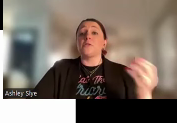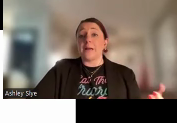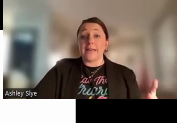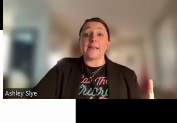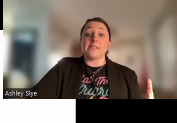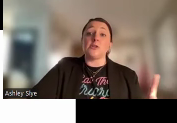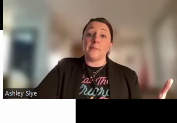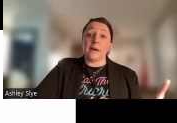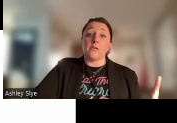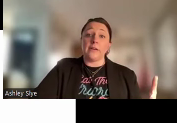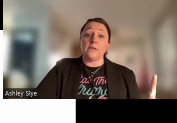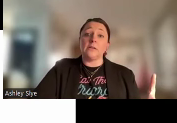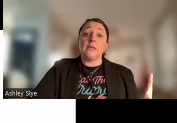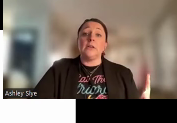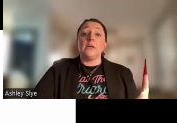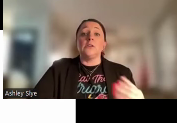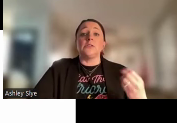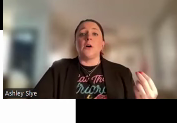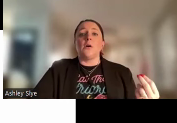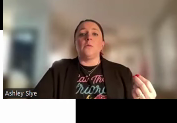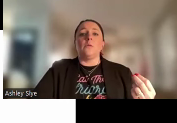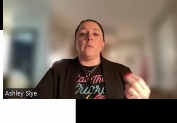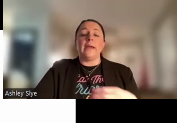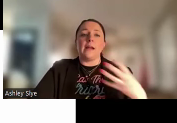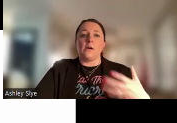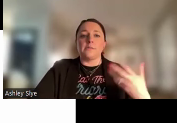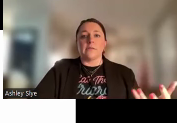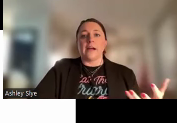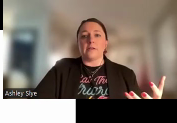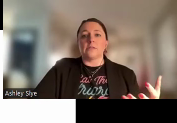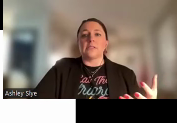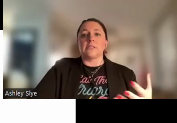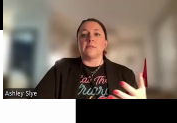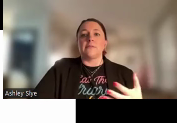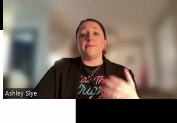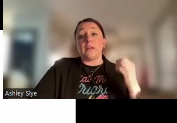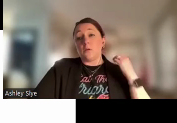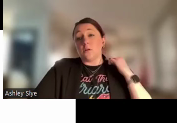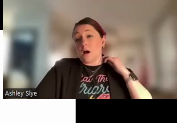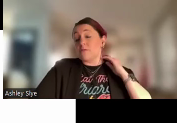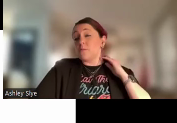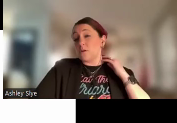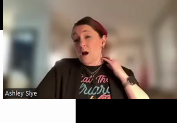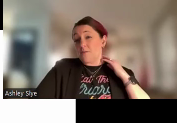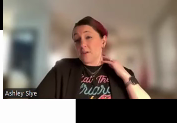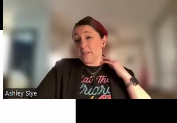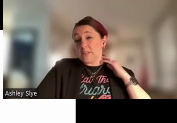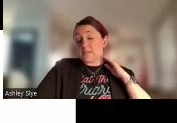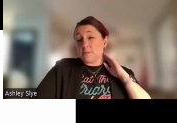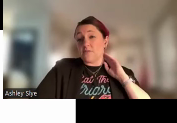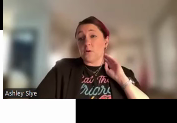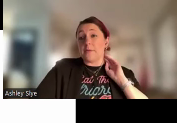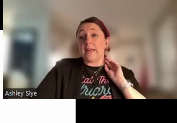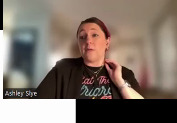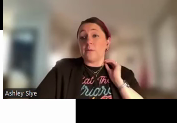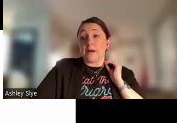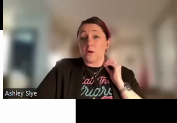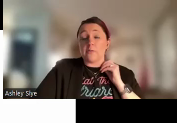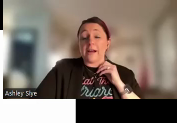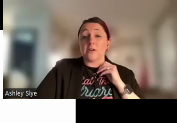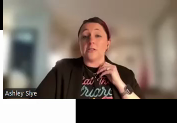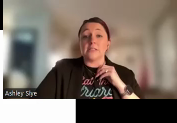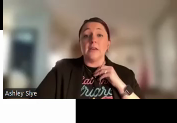y proveedores nocivos cuando existen los servicios contra violencia doméstica, sobre todo cuando se conecta el trauma al campo